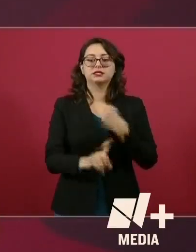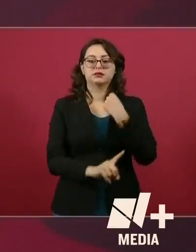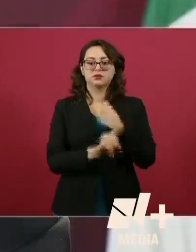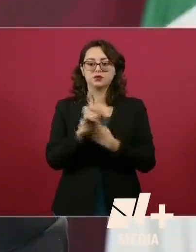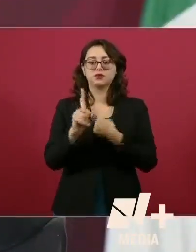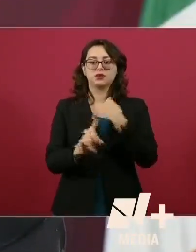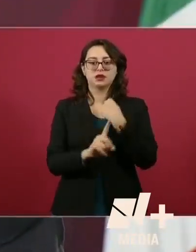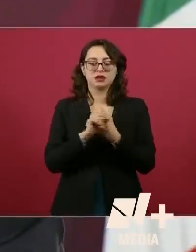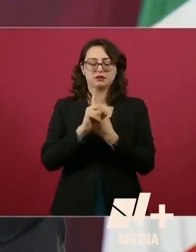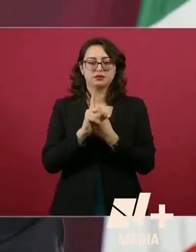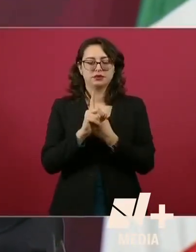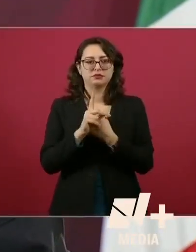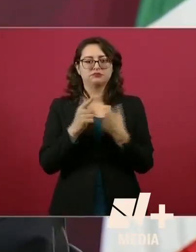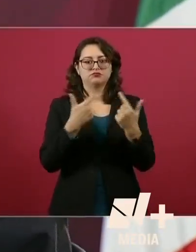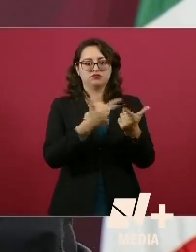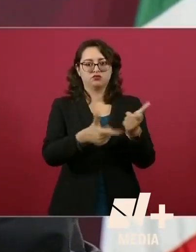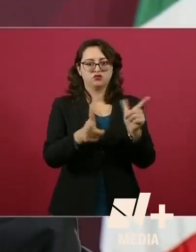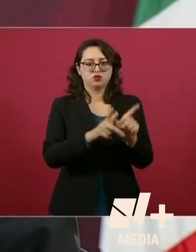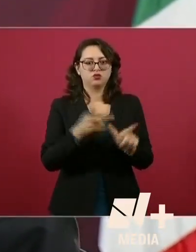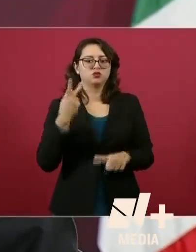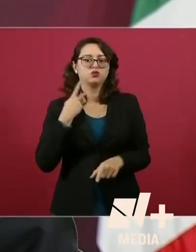que necesitaban